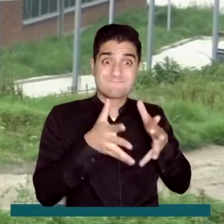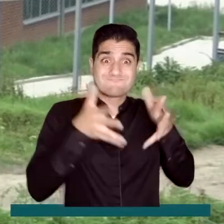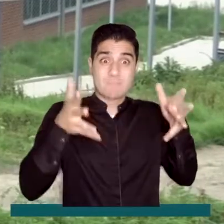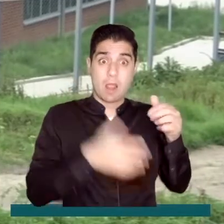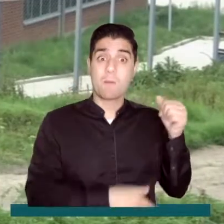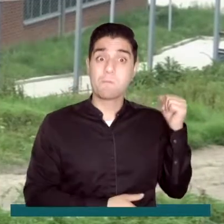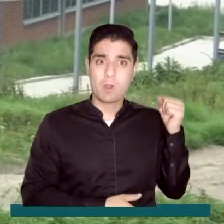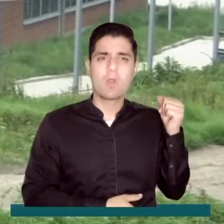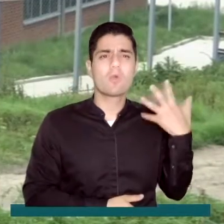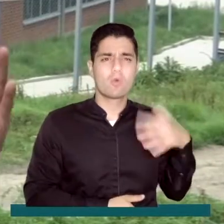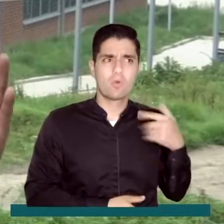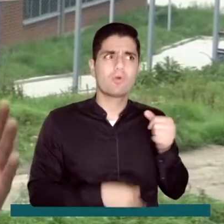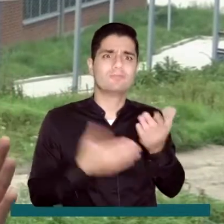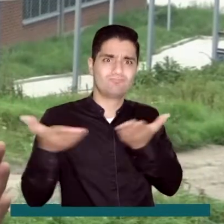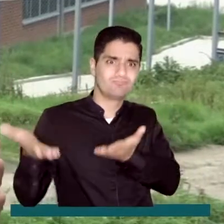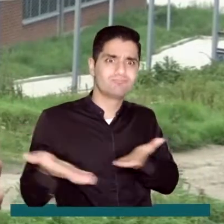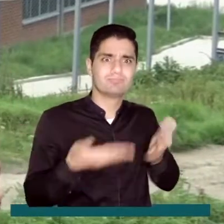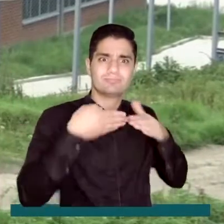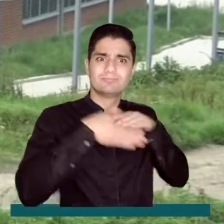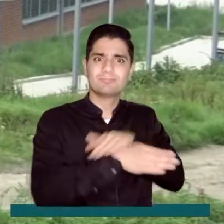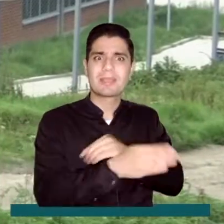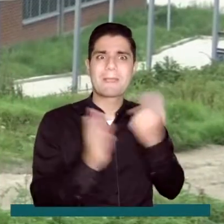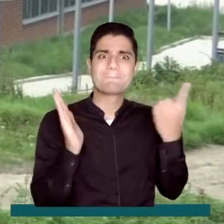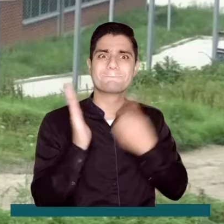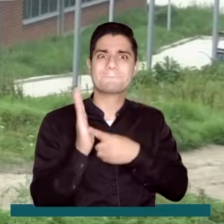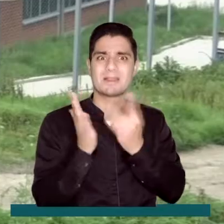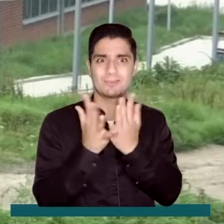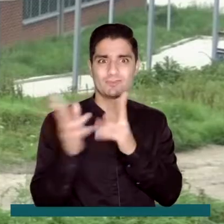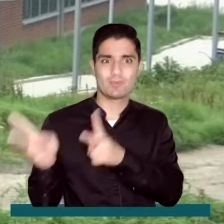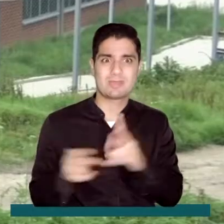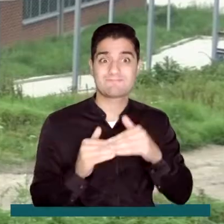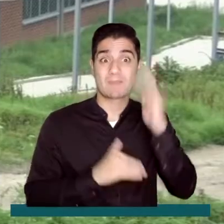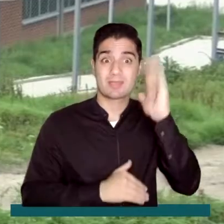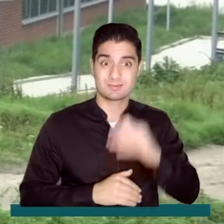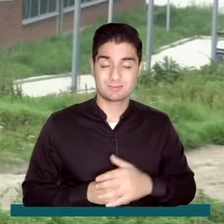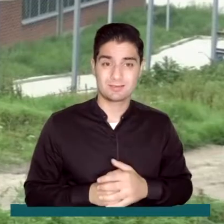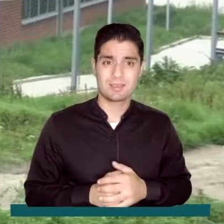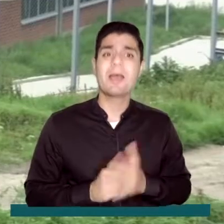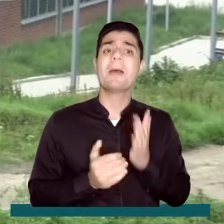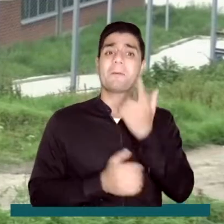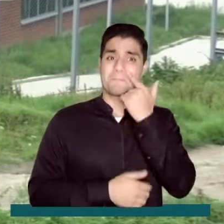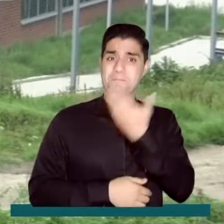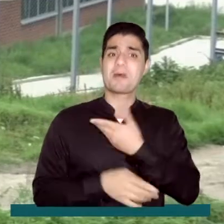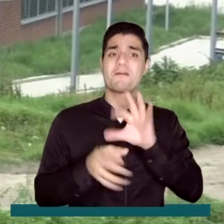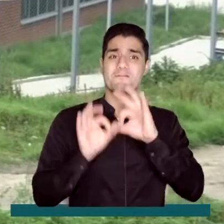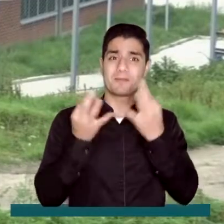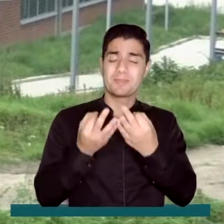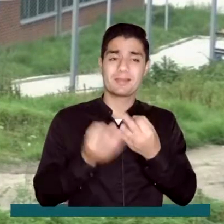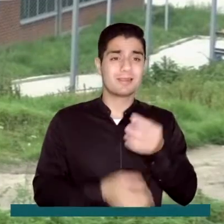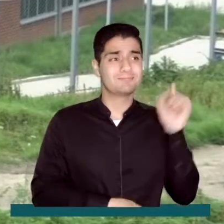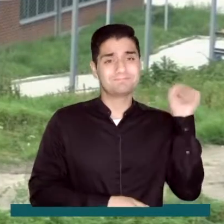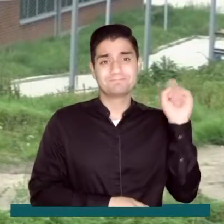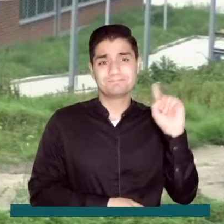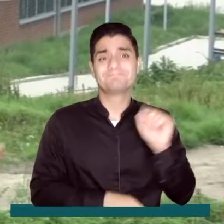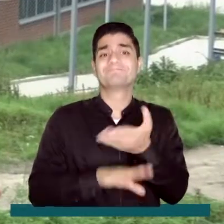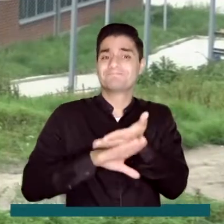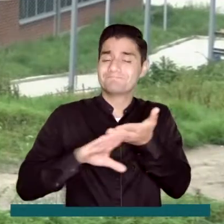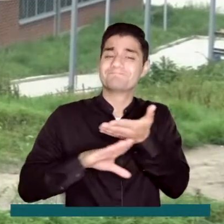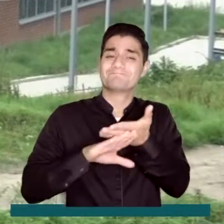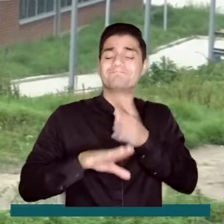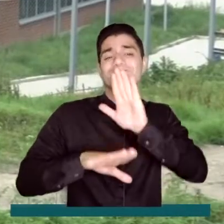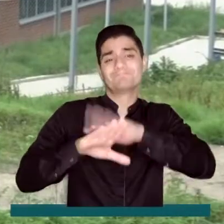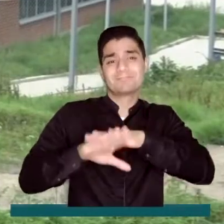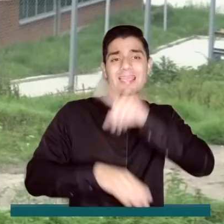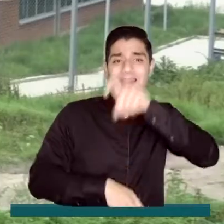beneficiará a alrededor de 1000 estudiantes hay que decir que los padres de familia llevaban varios años pidiendo una nueva